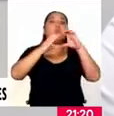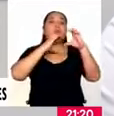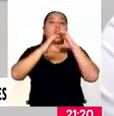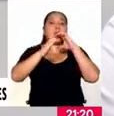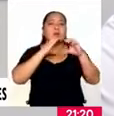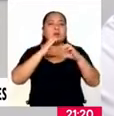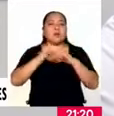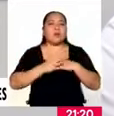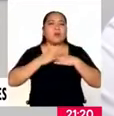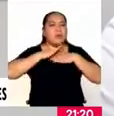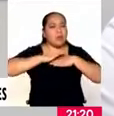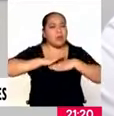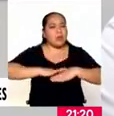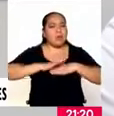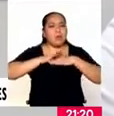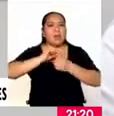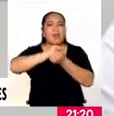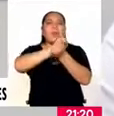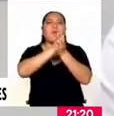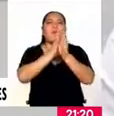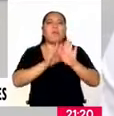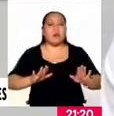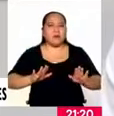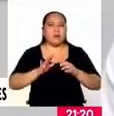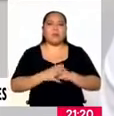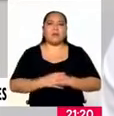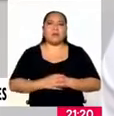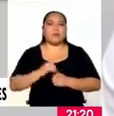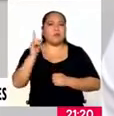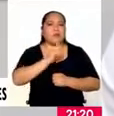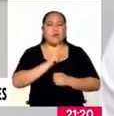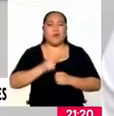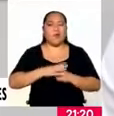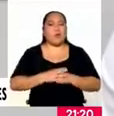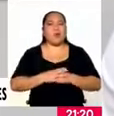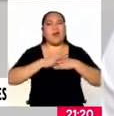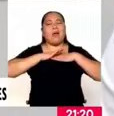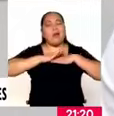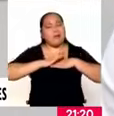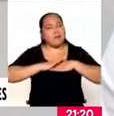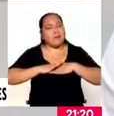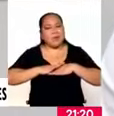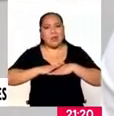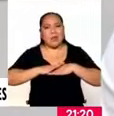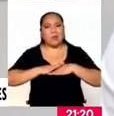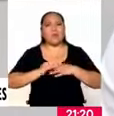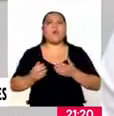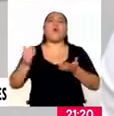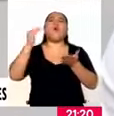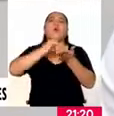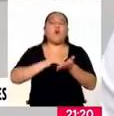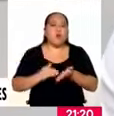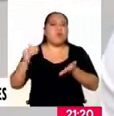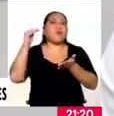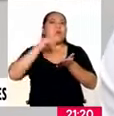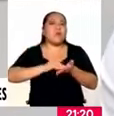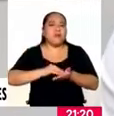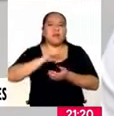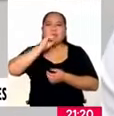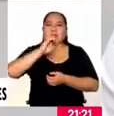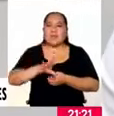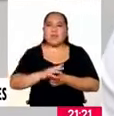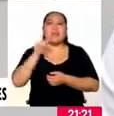de armonía y de paz. No nos cansaremos de repetir que es la única manera de dar